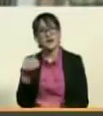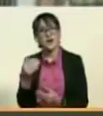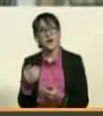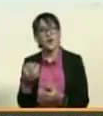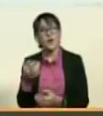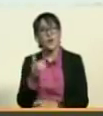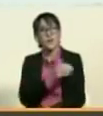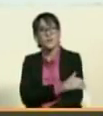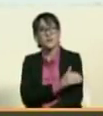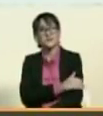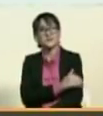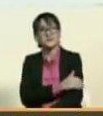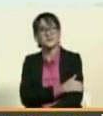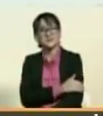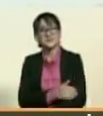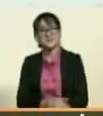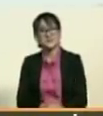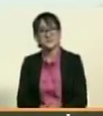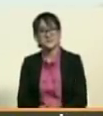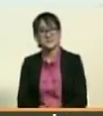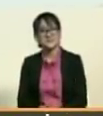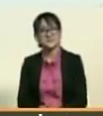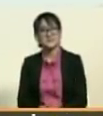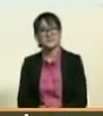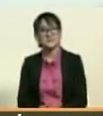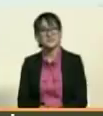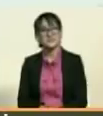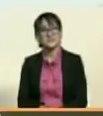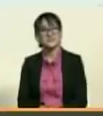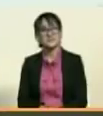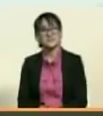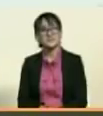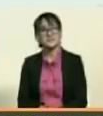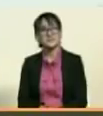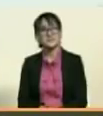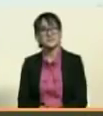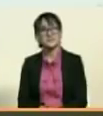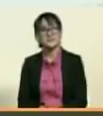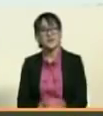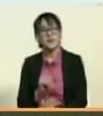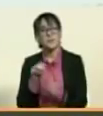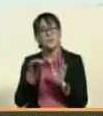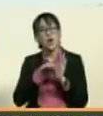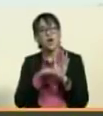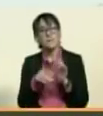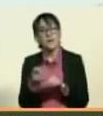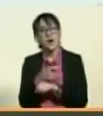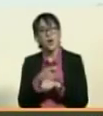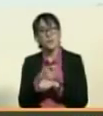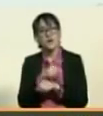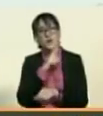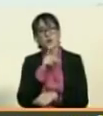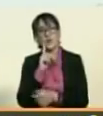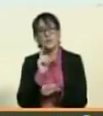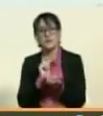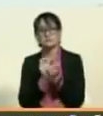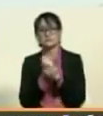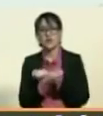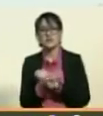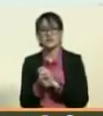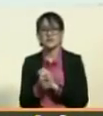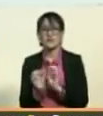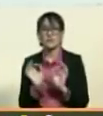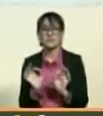decir ahorita. Ah. Okay. La gran transformación se llama, además, el programa de gobierno.